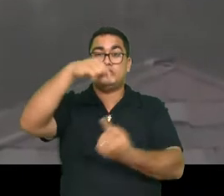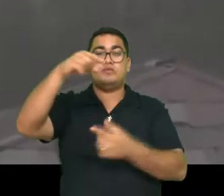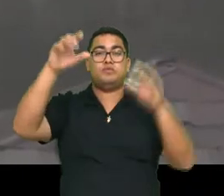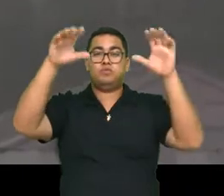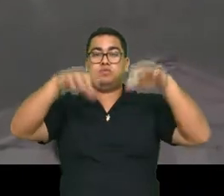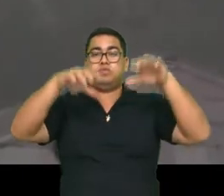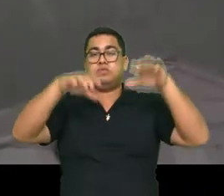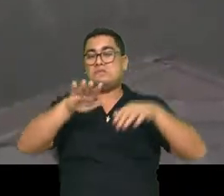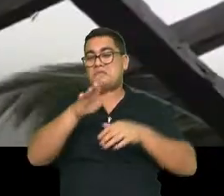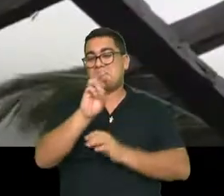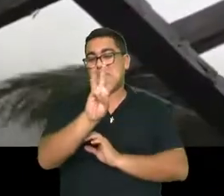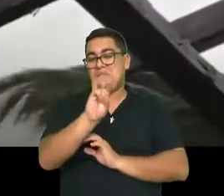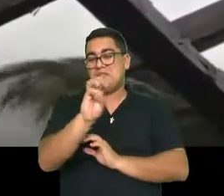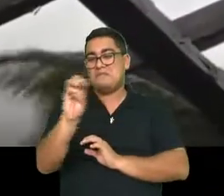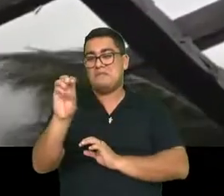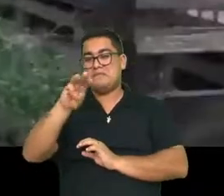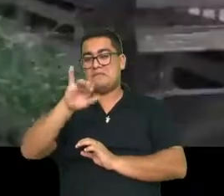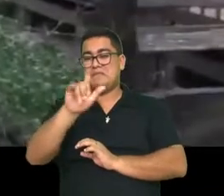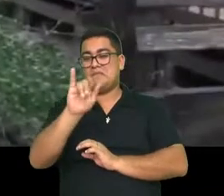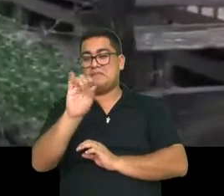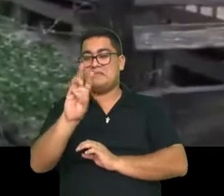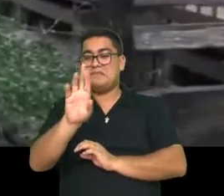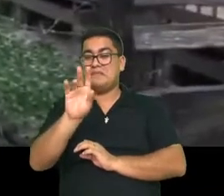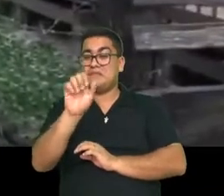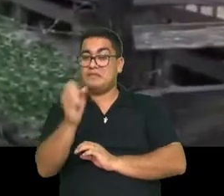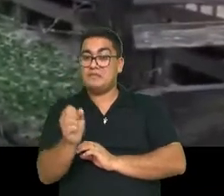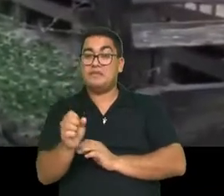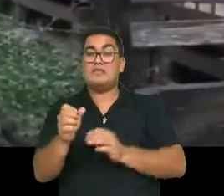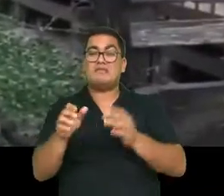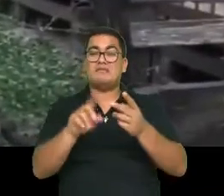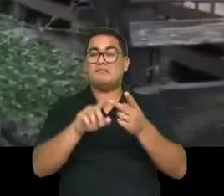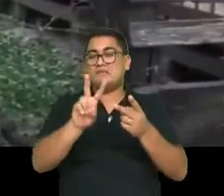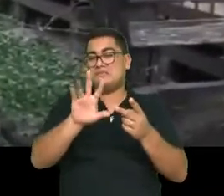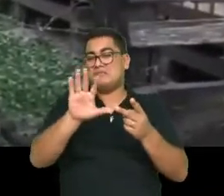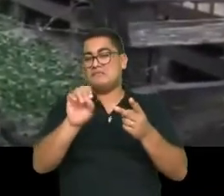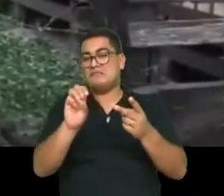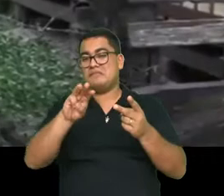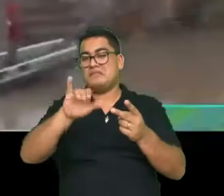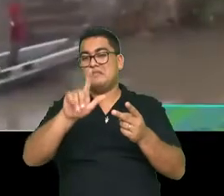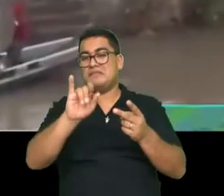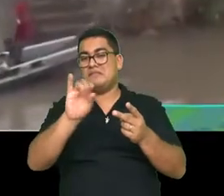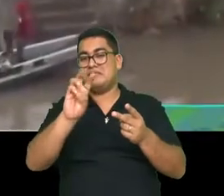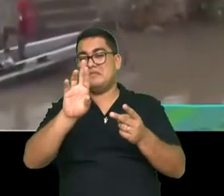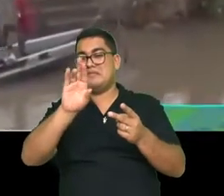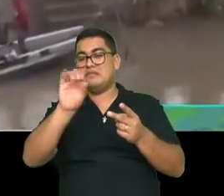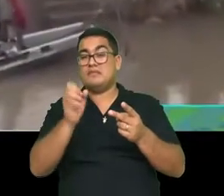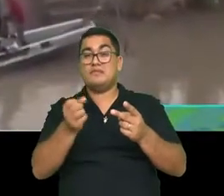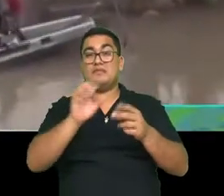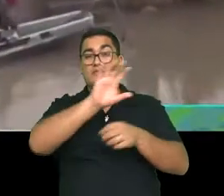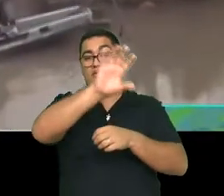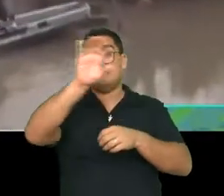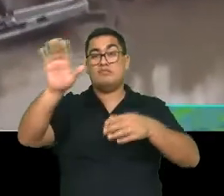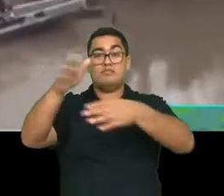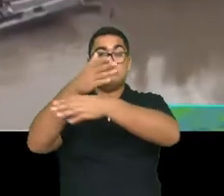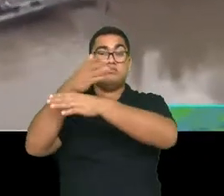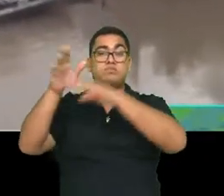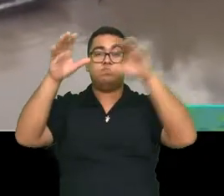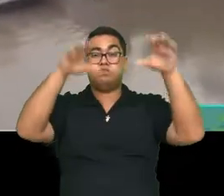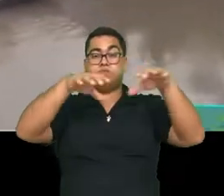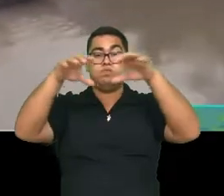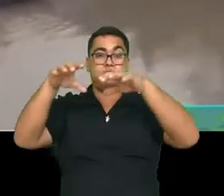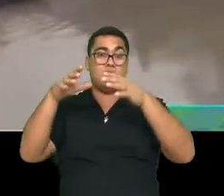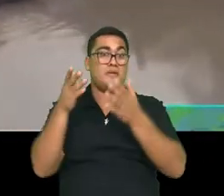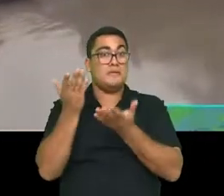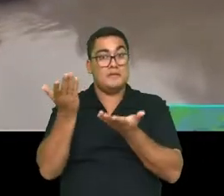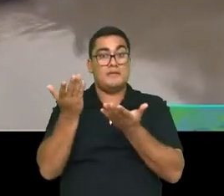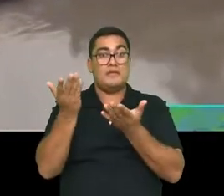los 300 milímetros en la zona de impacto y los 250 milímetros en los departamentos donde siguió su ruta, lo que